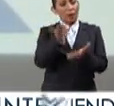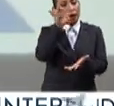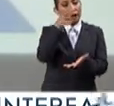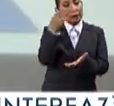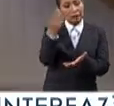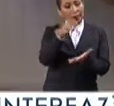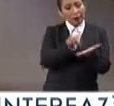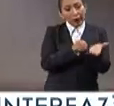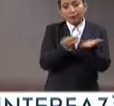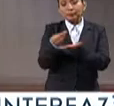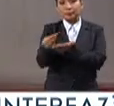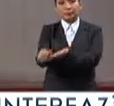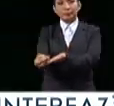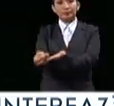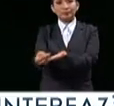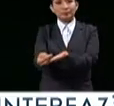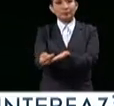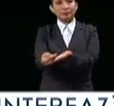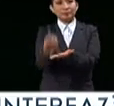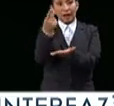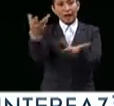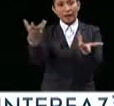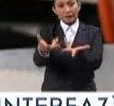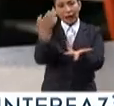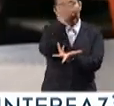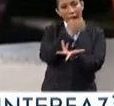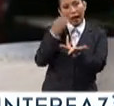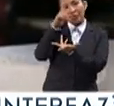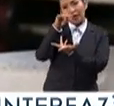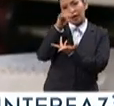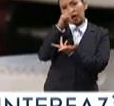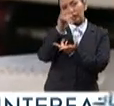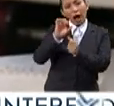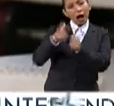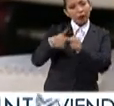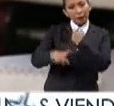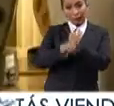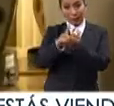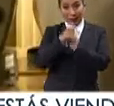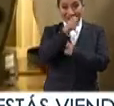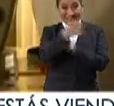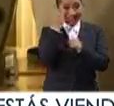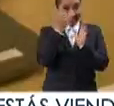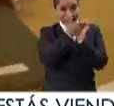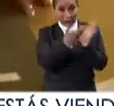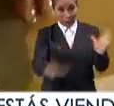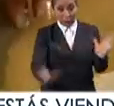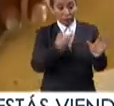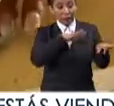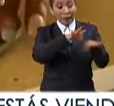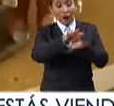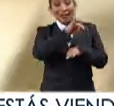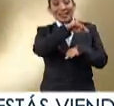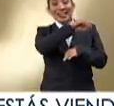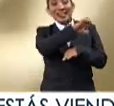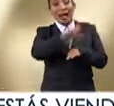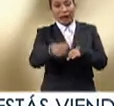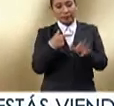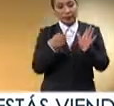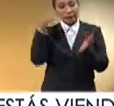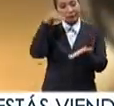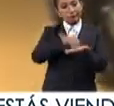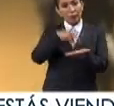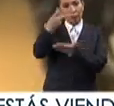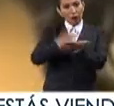requiere para hacer diagnósticos de ciertos problemas durante este tiempo el trabajo del ine se ha plasmado